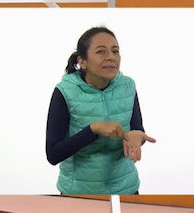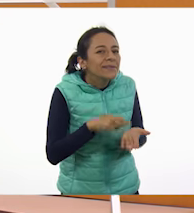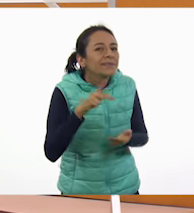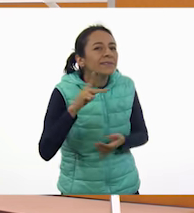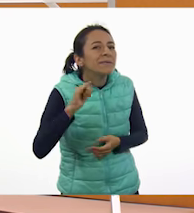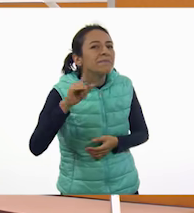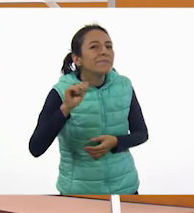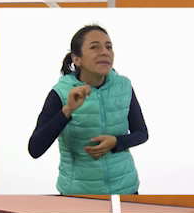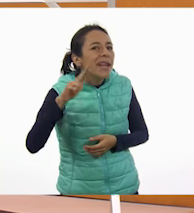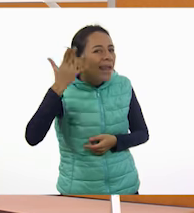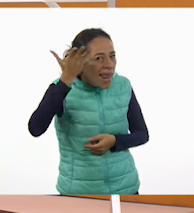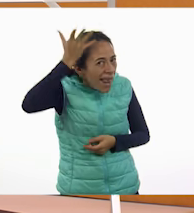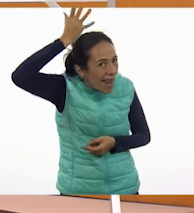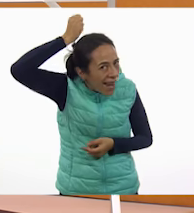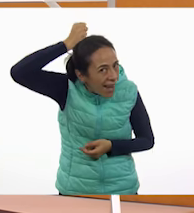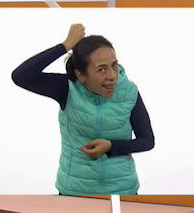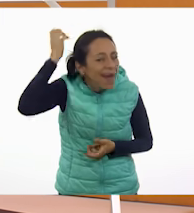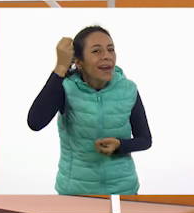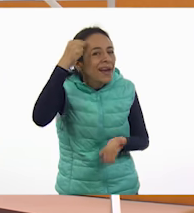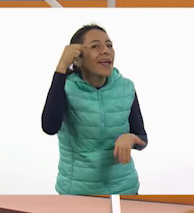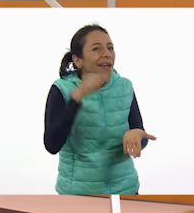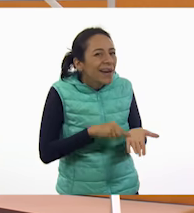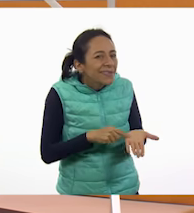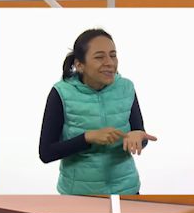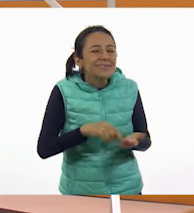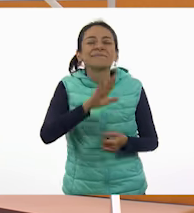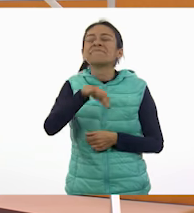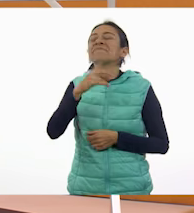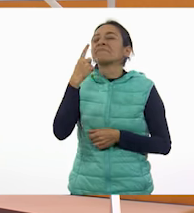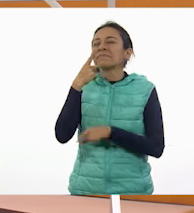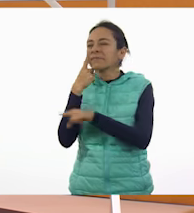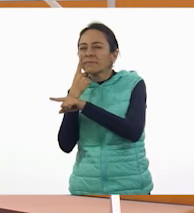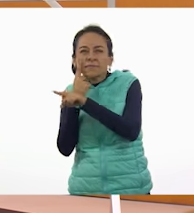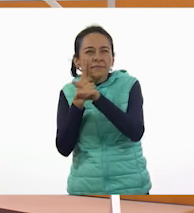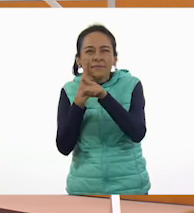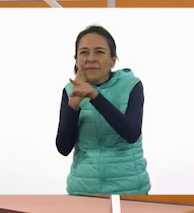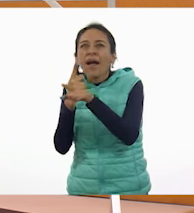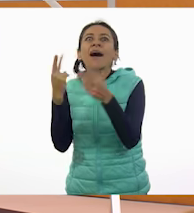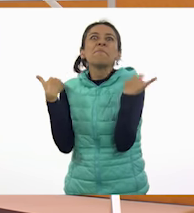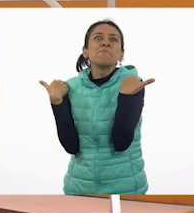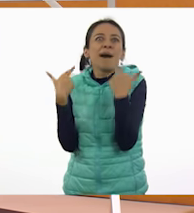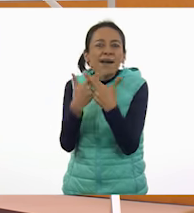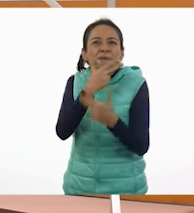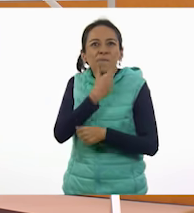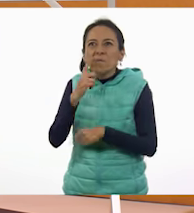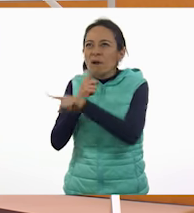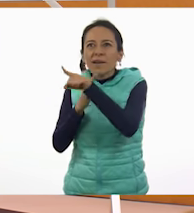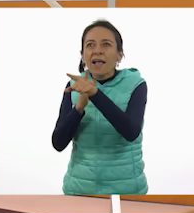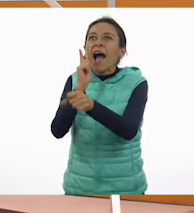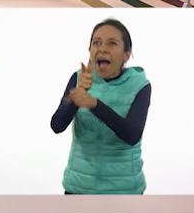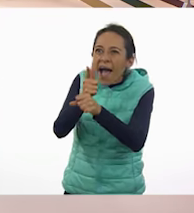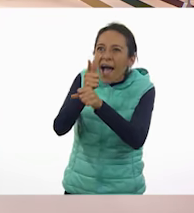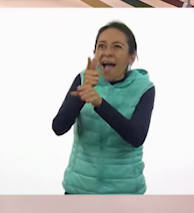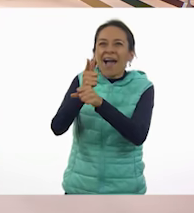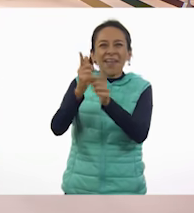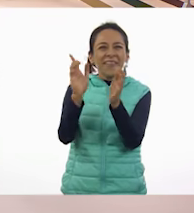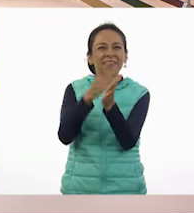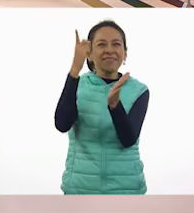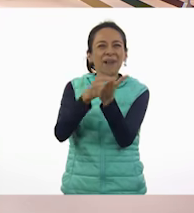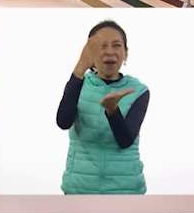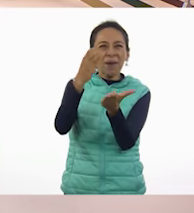elegir. Mira, estoy viendo que varios maestros y maestras también tienen su diccionario aquí.